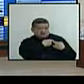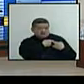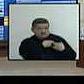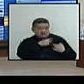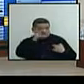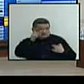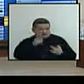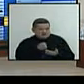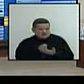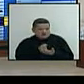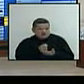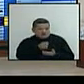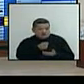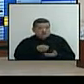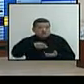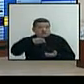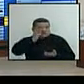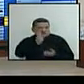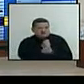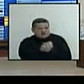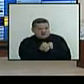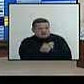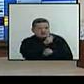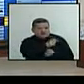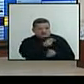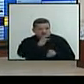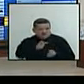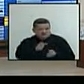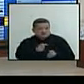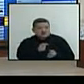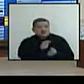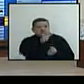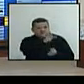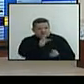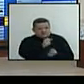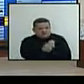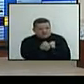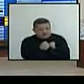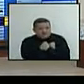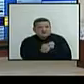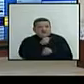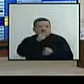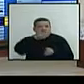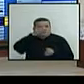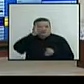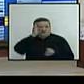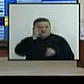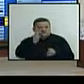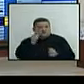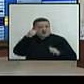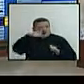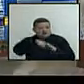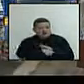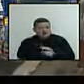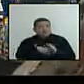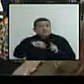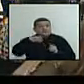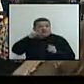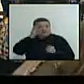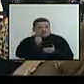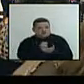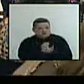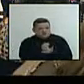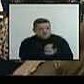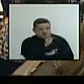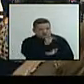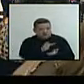responsabilidad, amando el ser humano hasta lo más profundo para poder rescatarlo en su